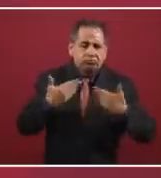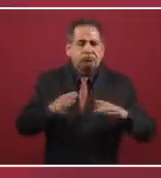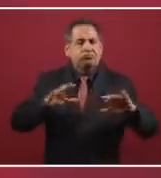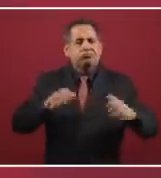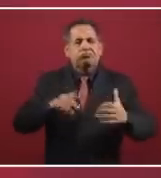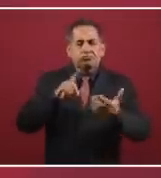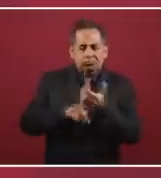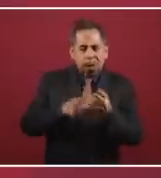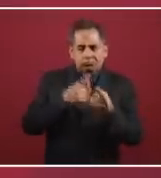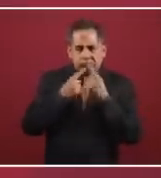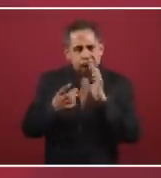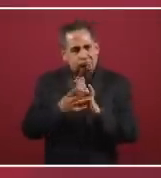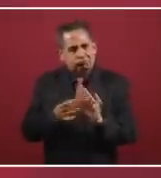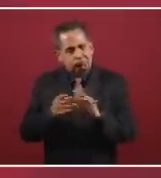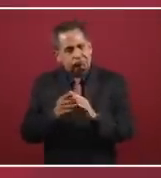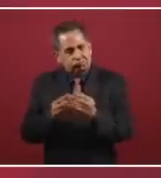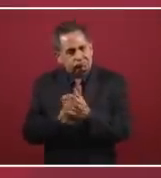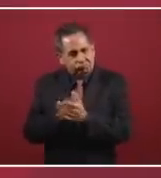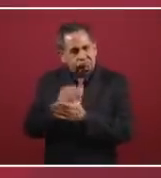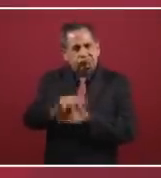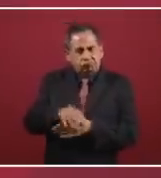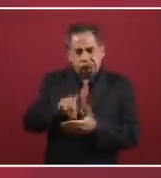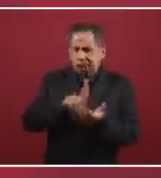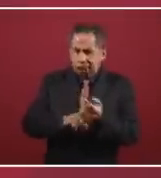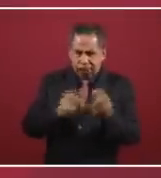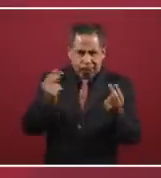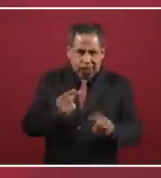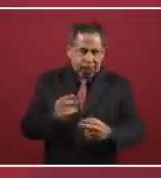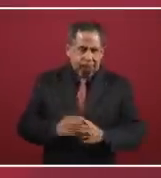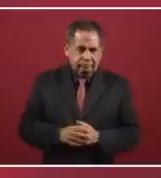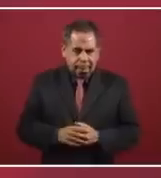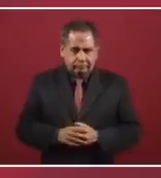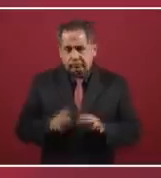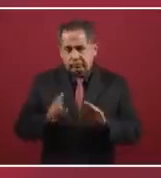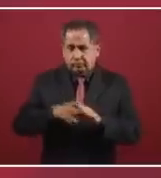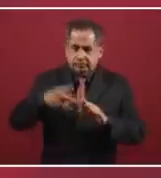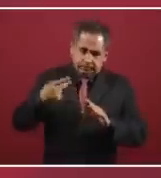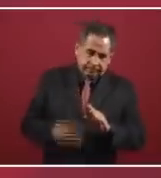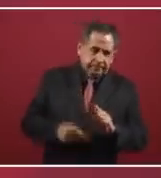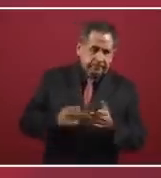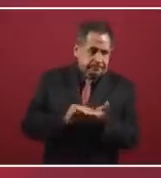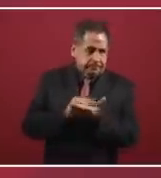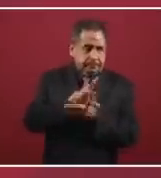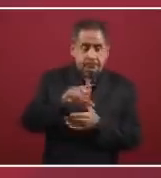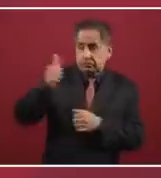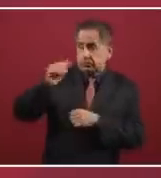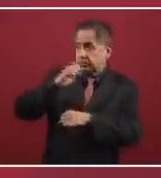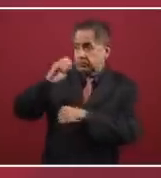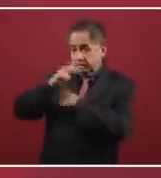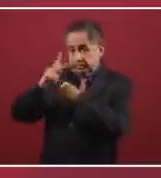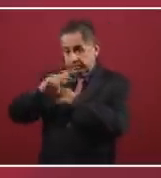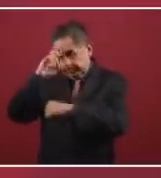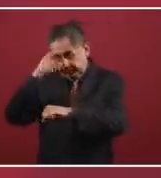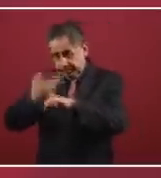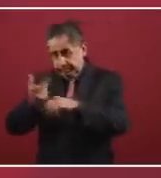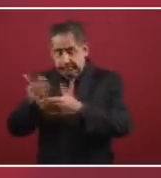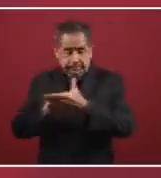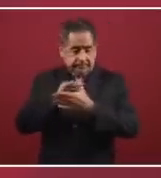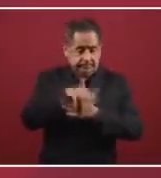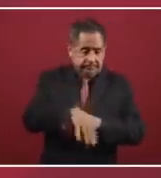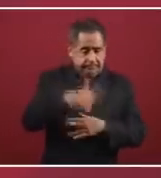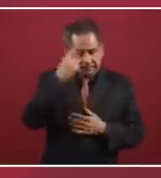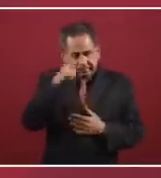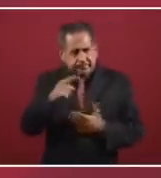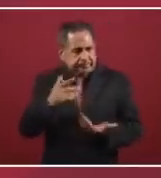que se tenga inversión tanto nacional como extranjera para que